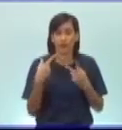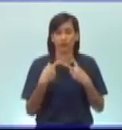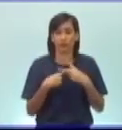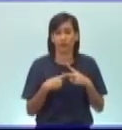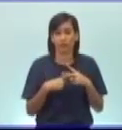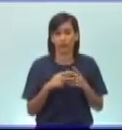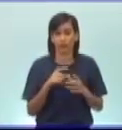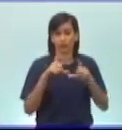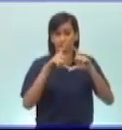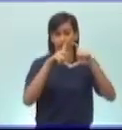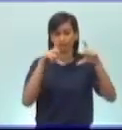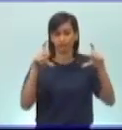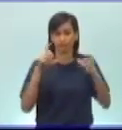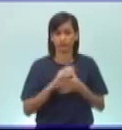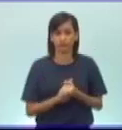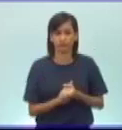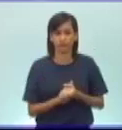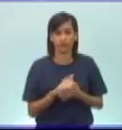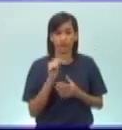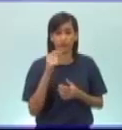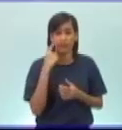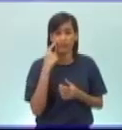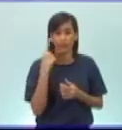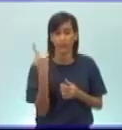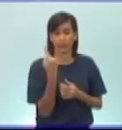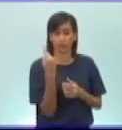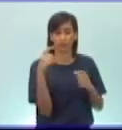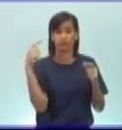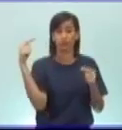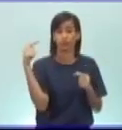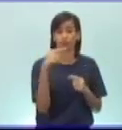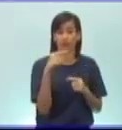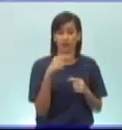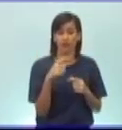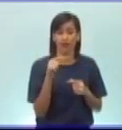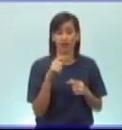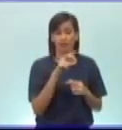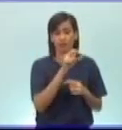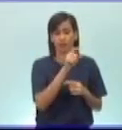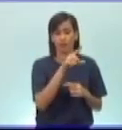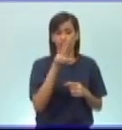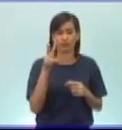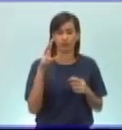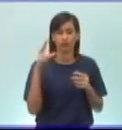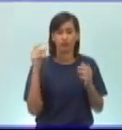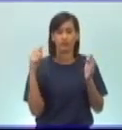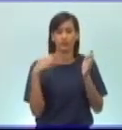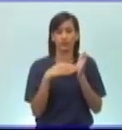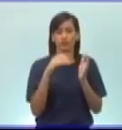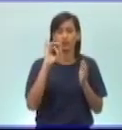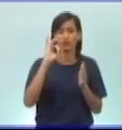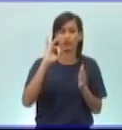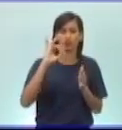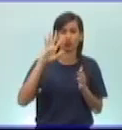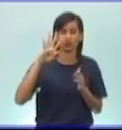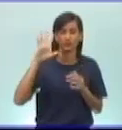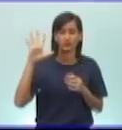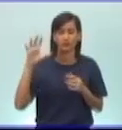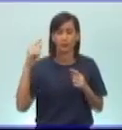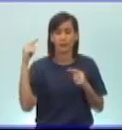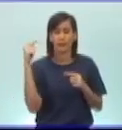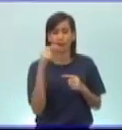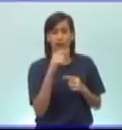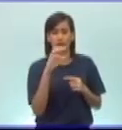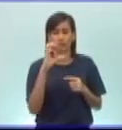caso primero sería la sustracción. Sustraemos entonces 12.745 menos